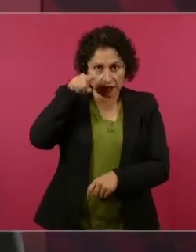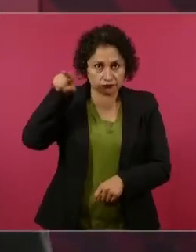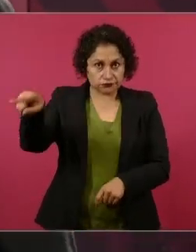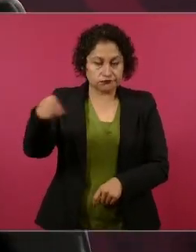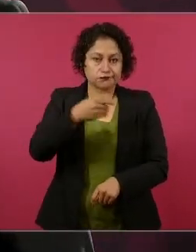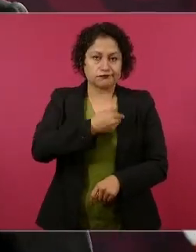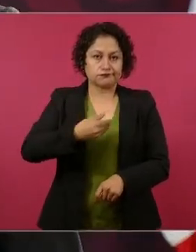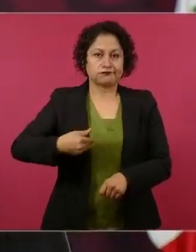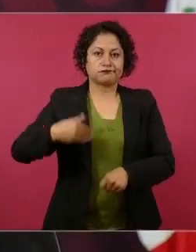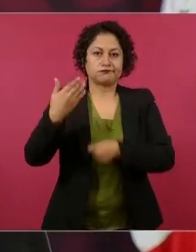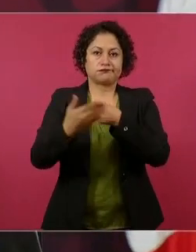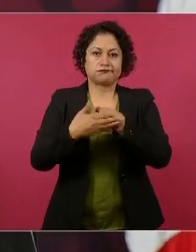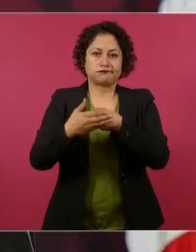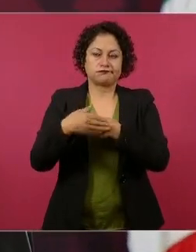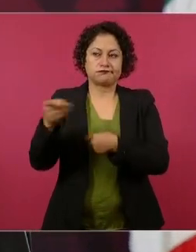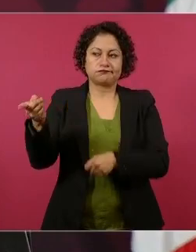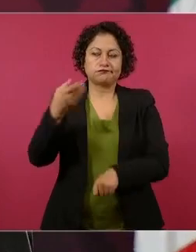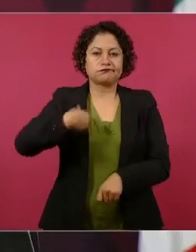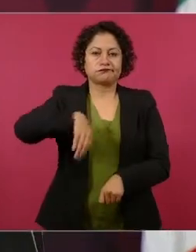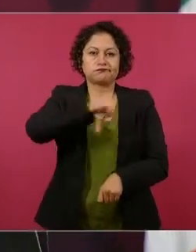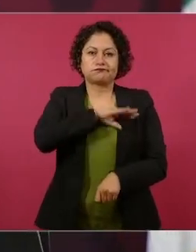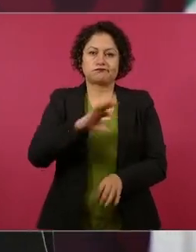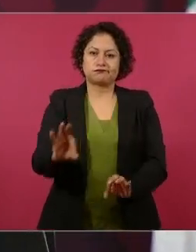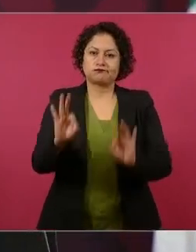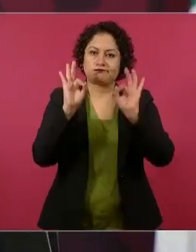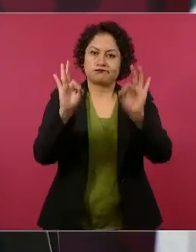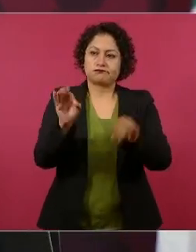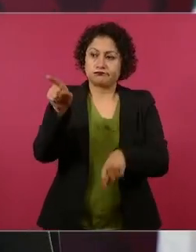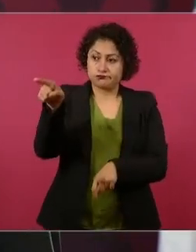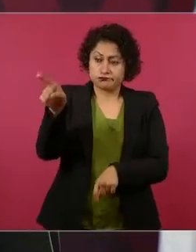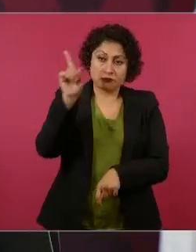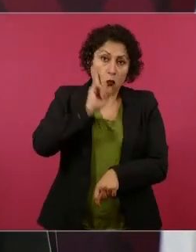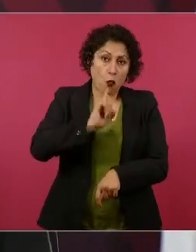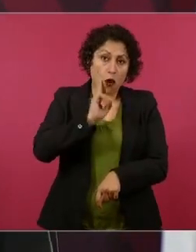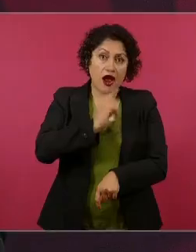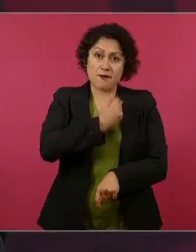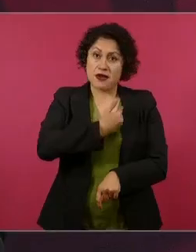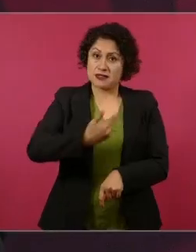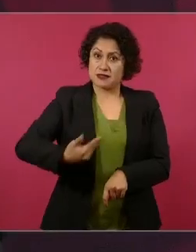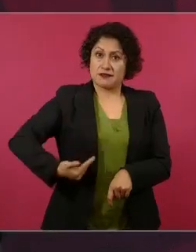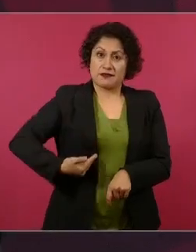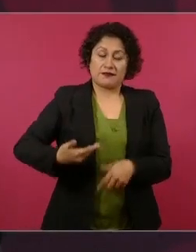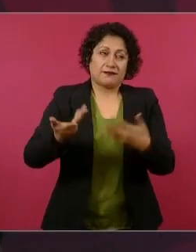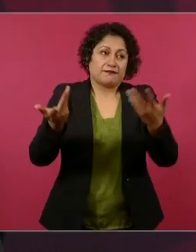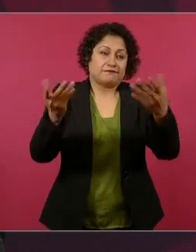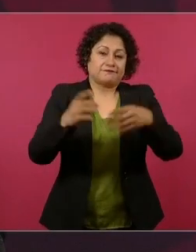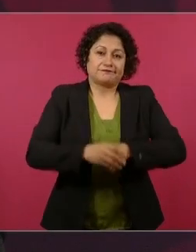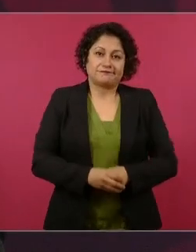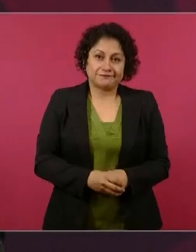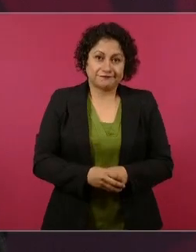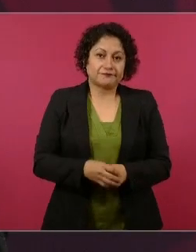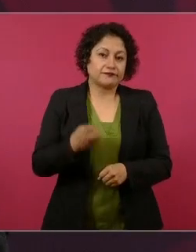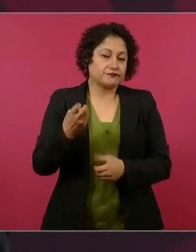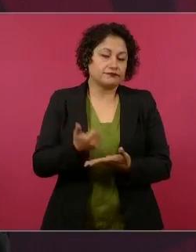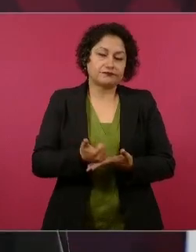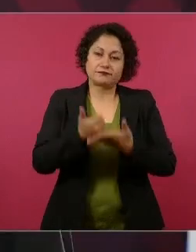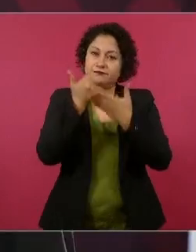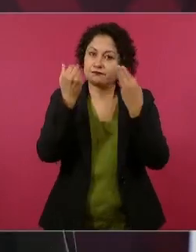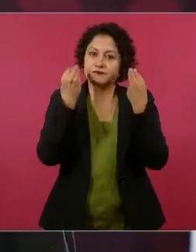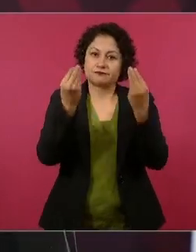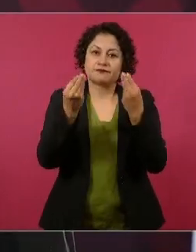Claudia Sheinbaum, una mujer presidenta. Eso va a ayudar muchísimo.